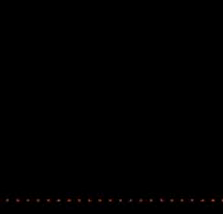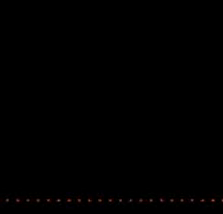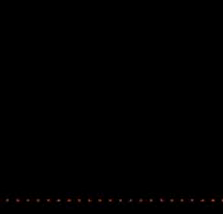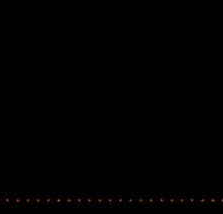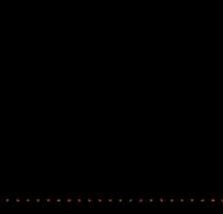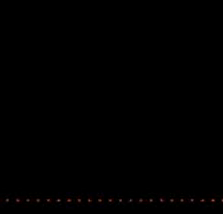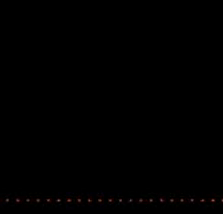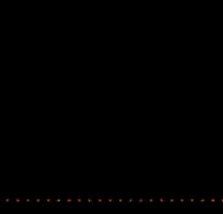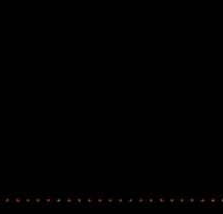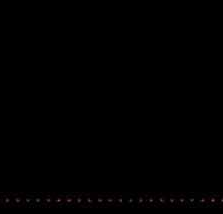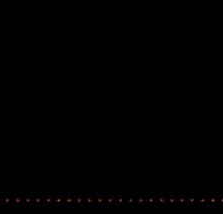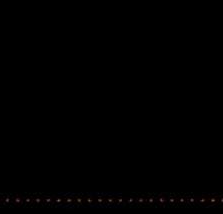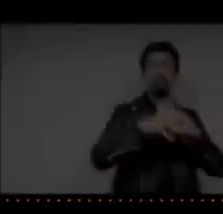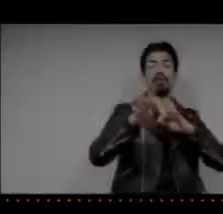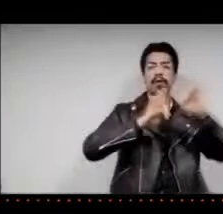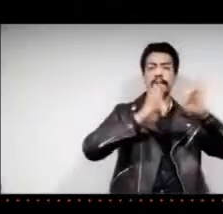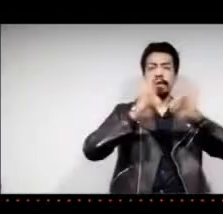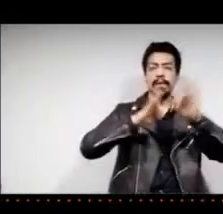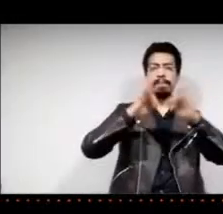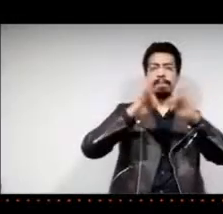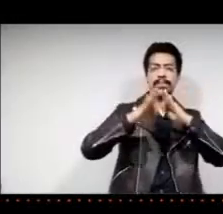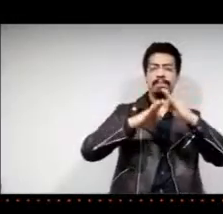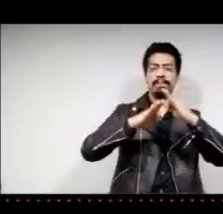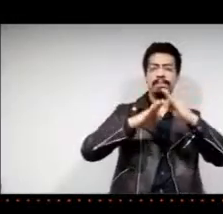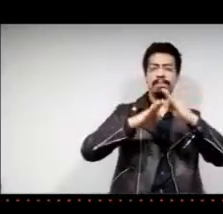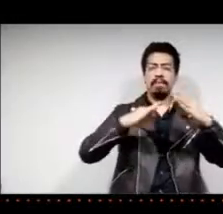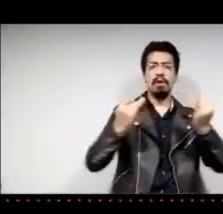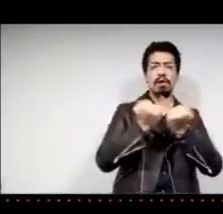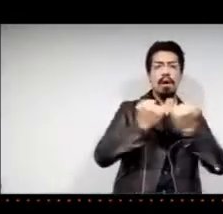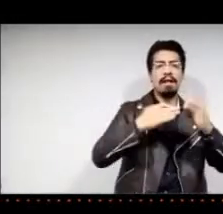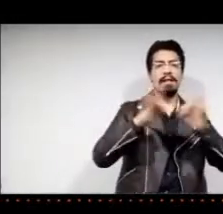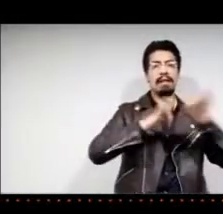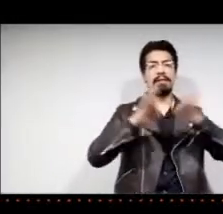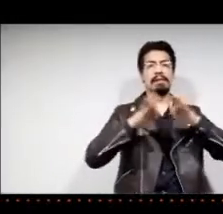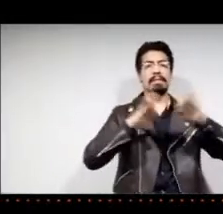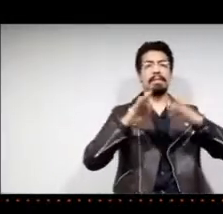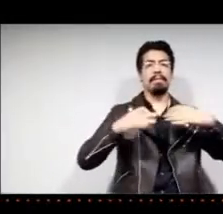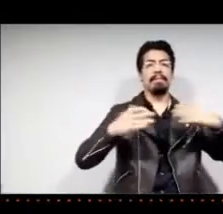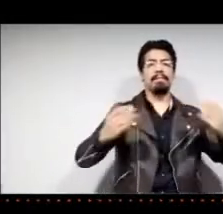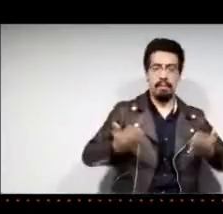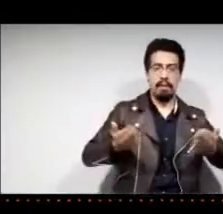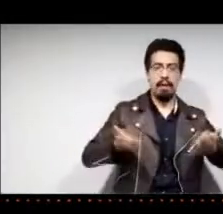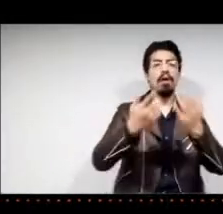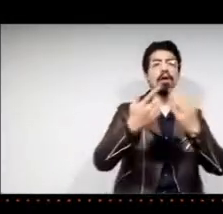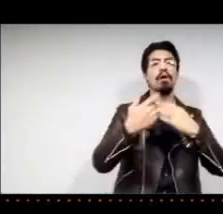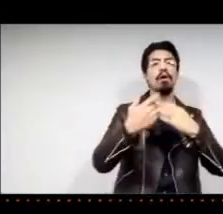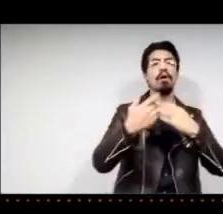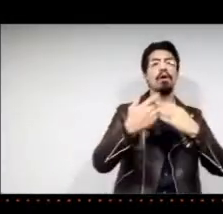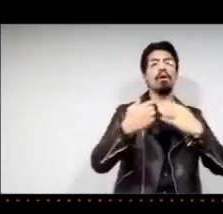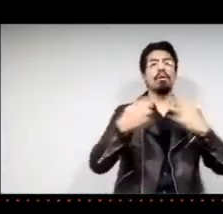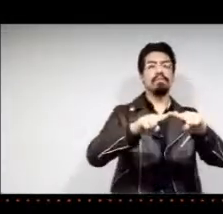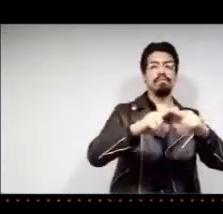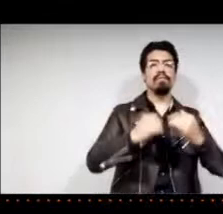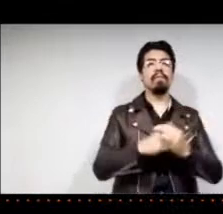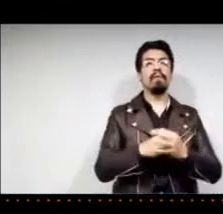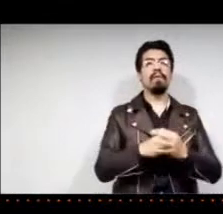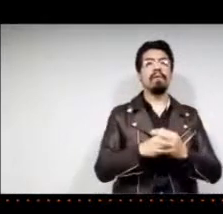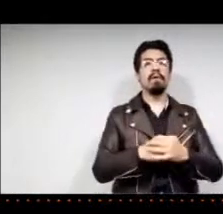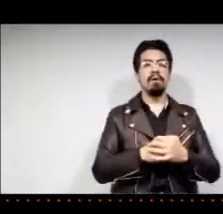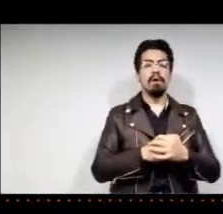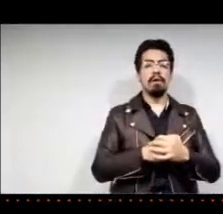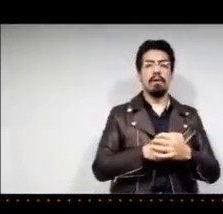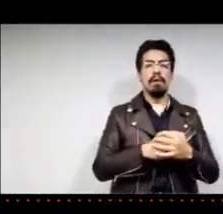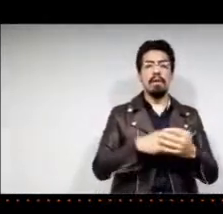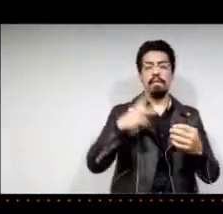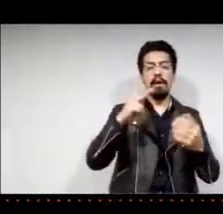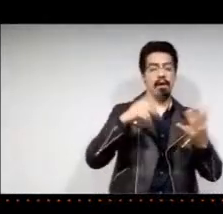continuado ya trabajando con los maestros para que trabajen en un solo Learning Management System. Y básicamente estas han sido